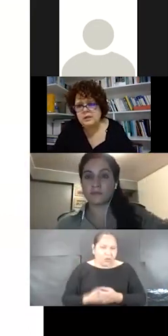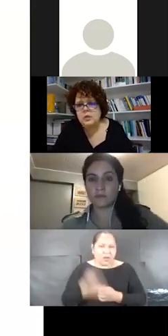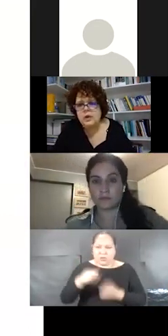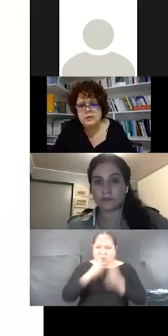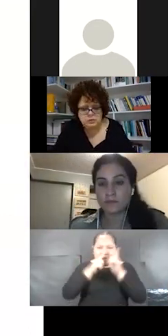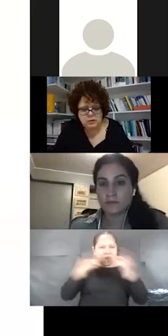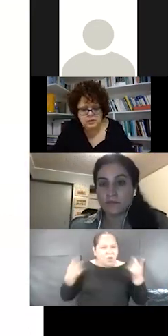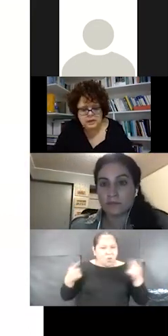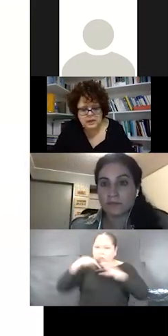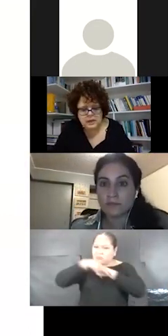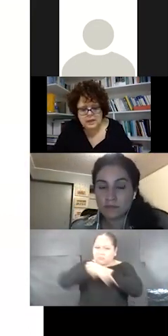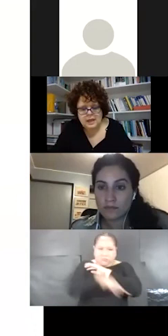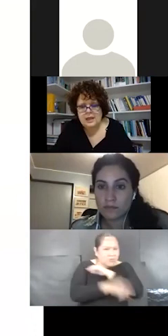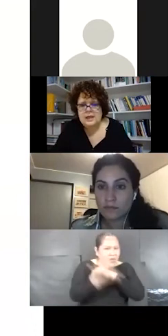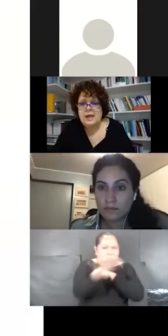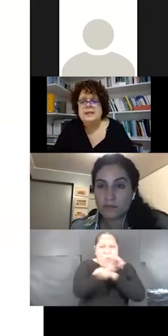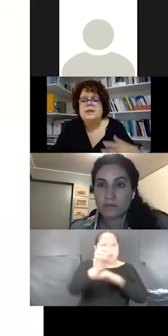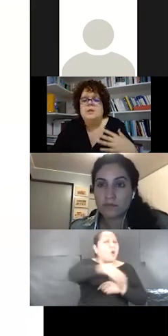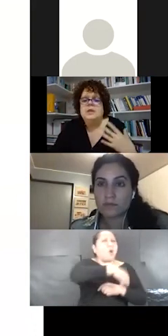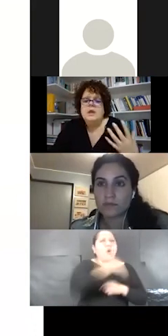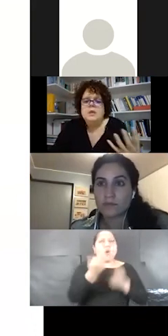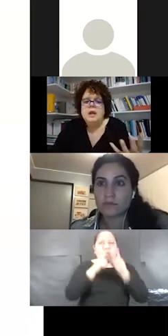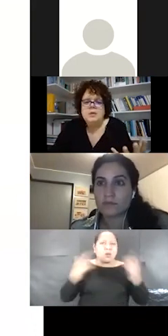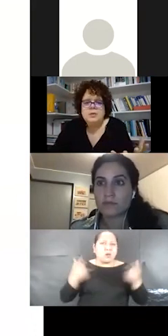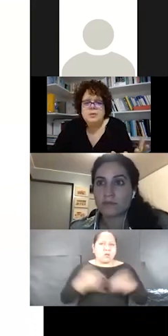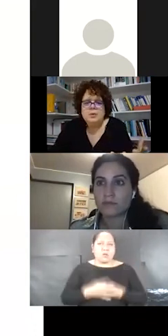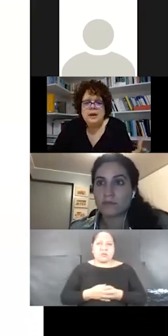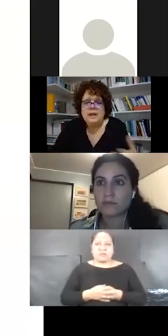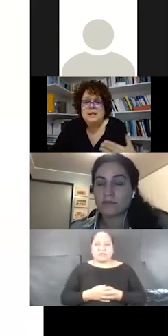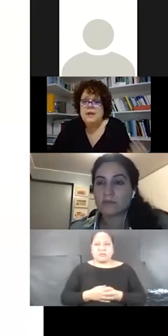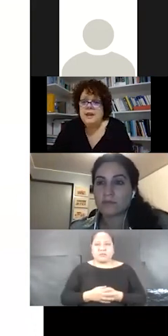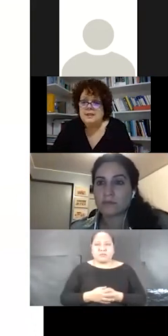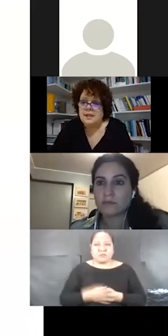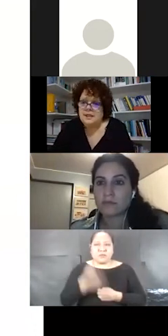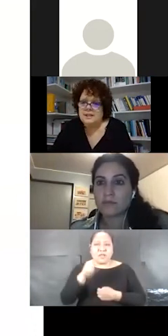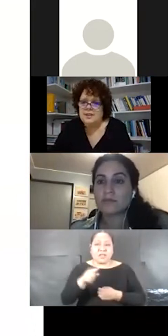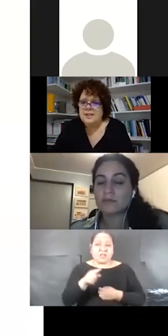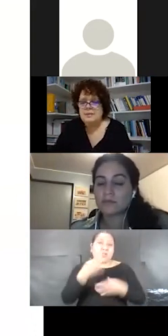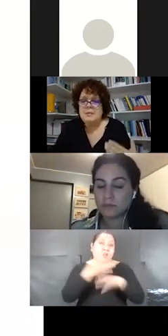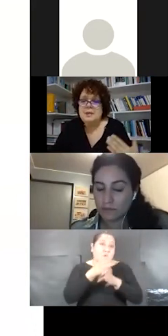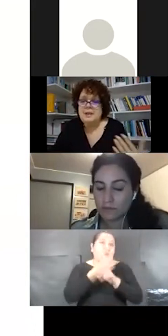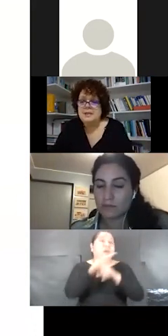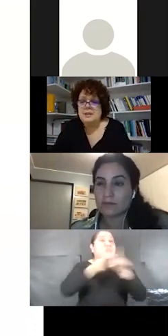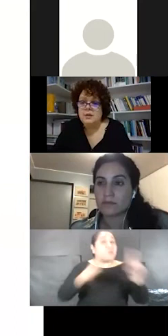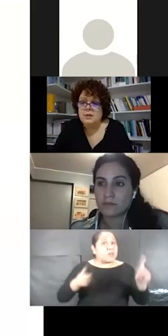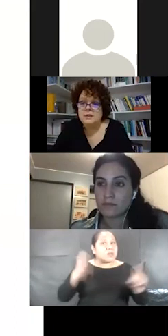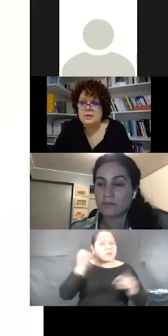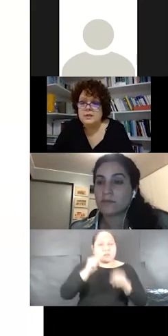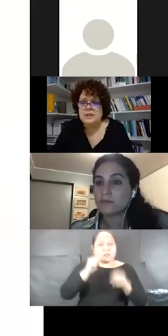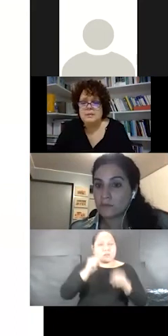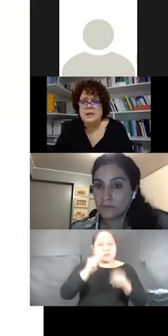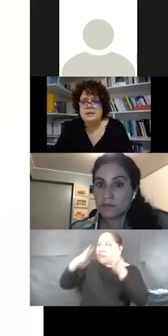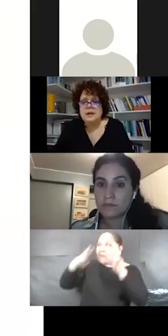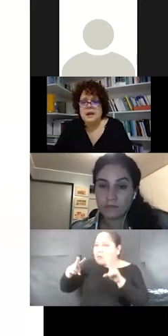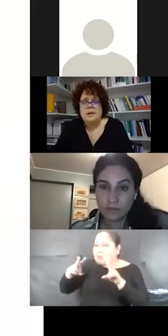otra, o sea, no es una cosa que como tiene un canal diferente, ¿no? Llama más la atención, ¿no?